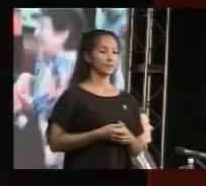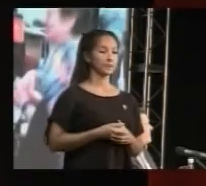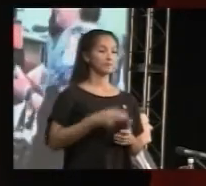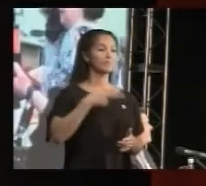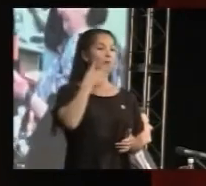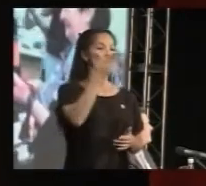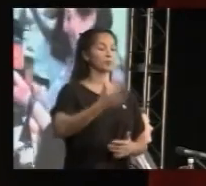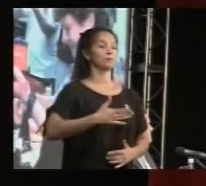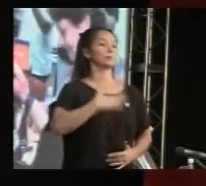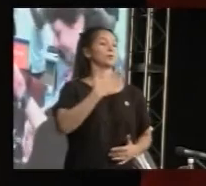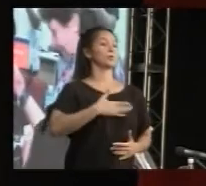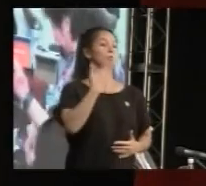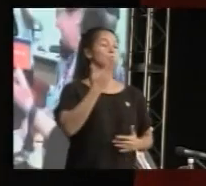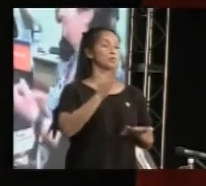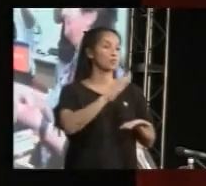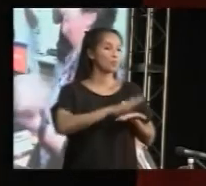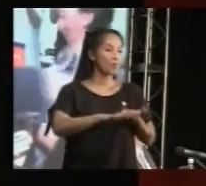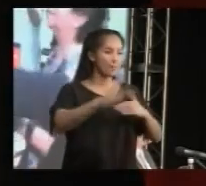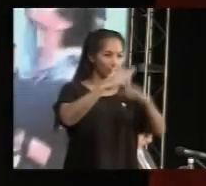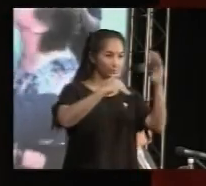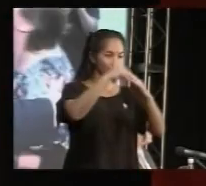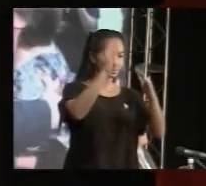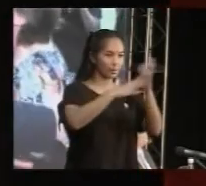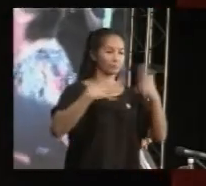anunciar con orgullo la construcción del nuevo centro de salud